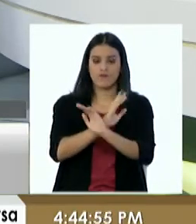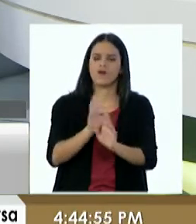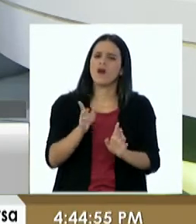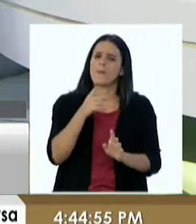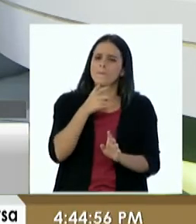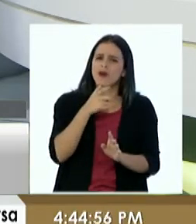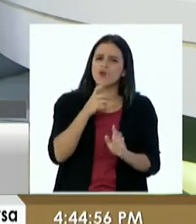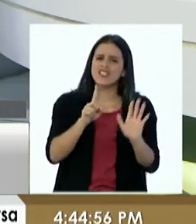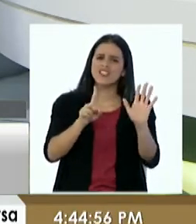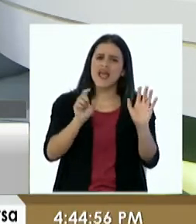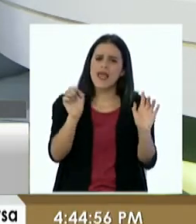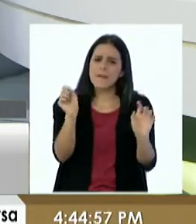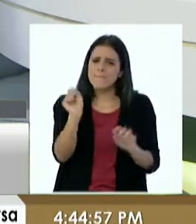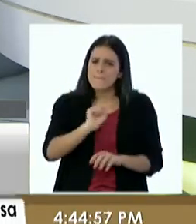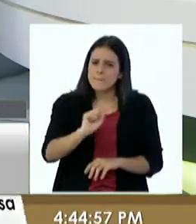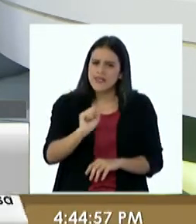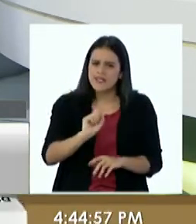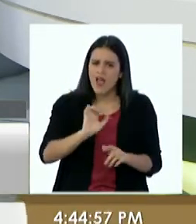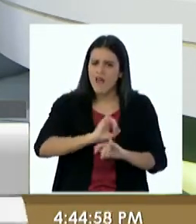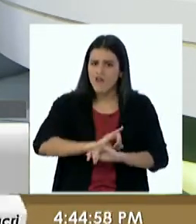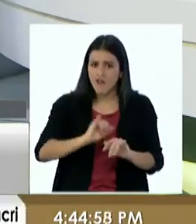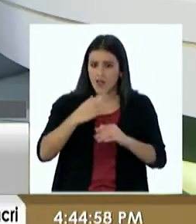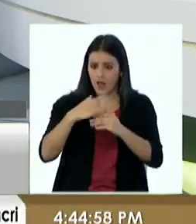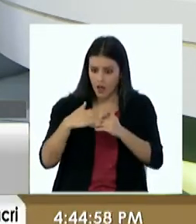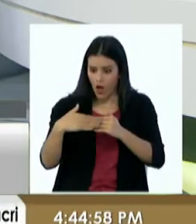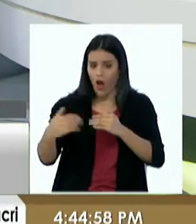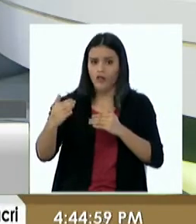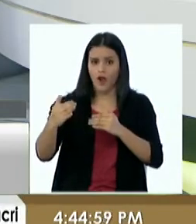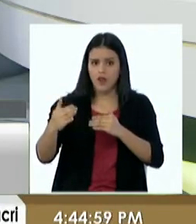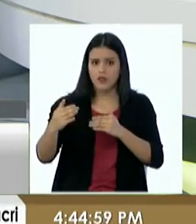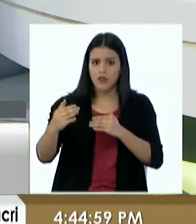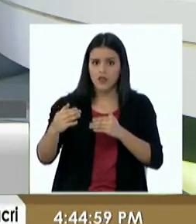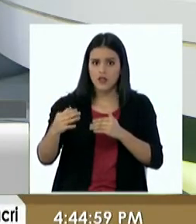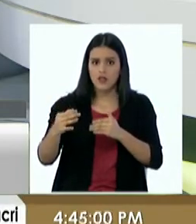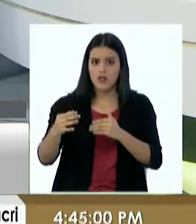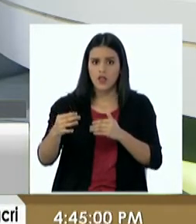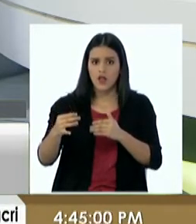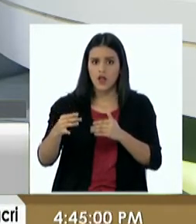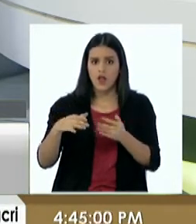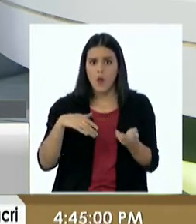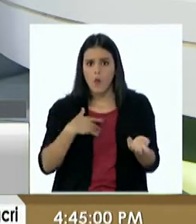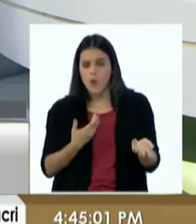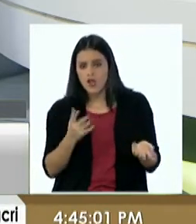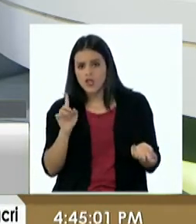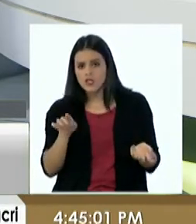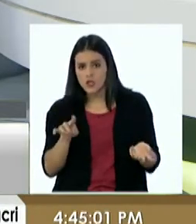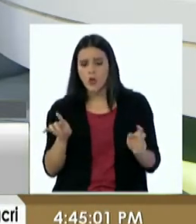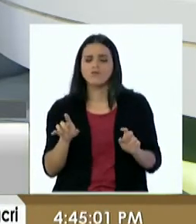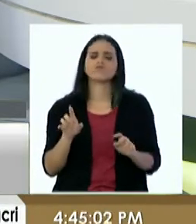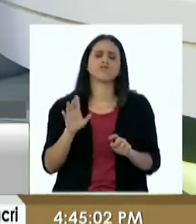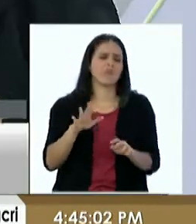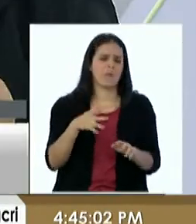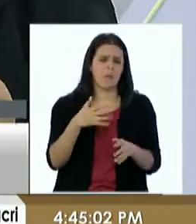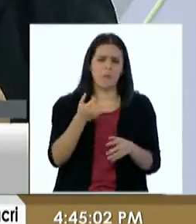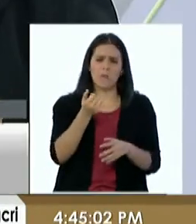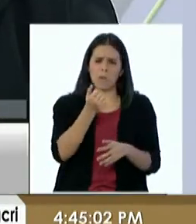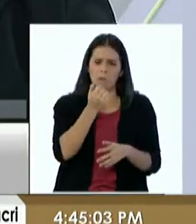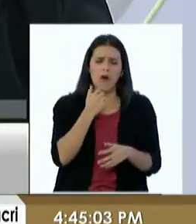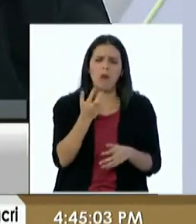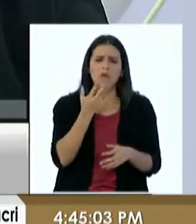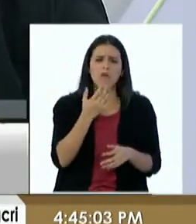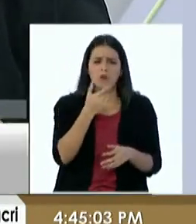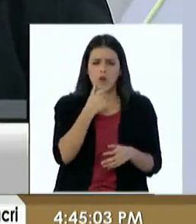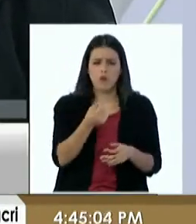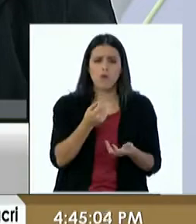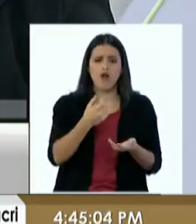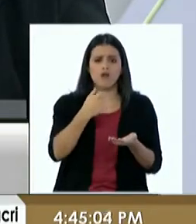después de los seis meses advertir a partir de los seis meses por lo menos de su estado sólido el mango si se le puede dar triturado se le puede dar en